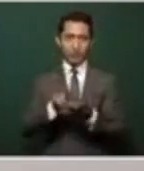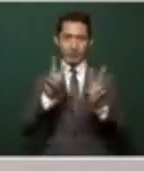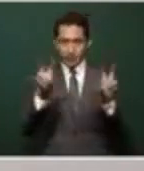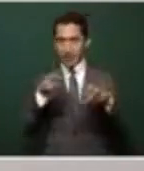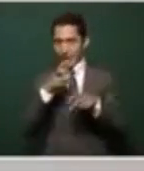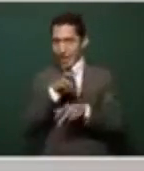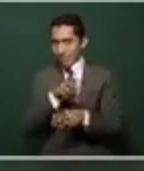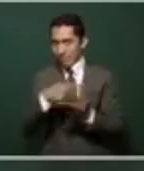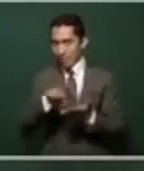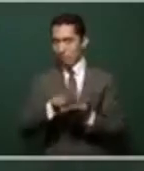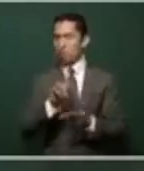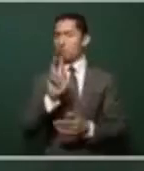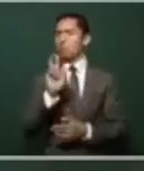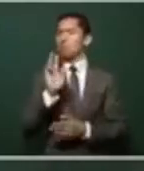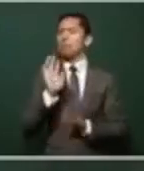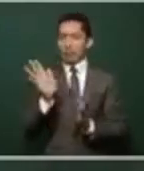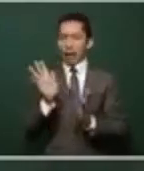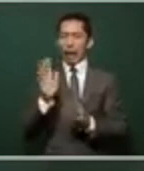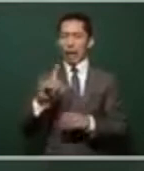gobierno federal